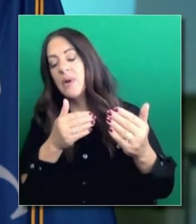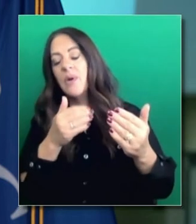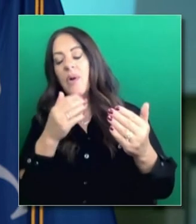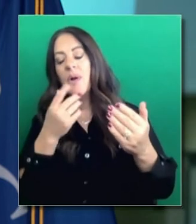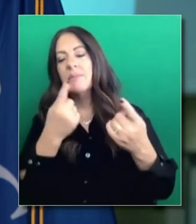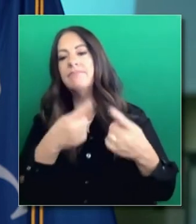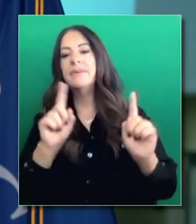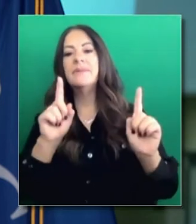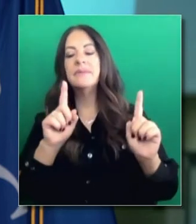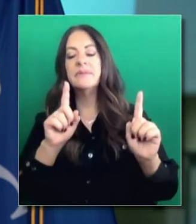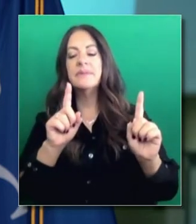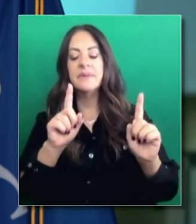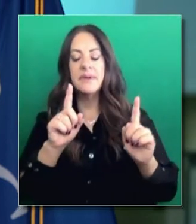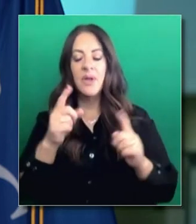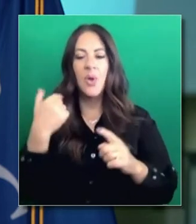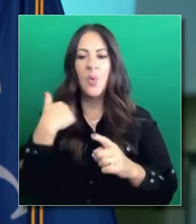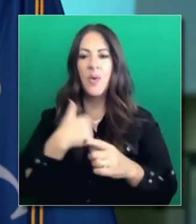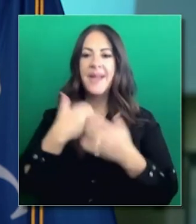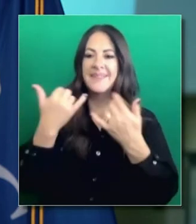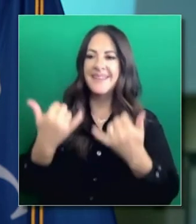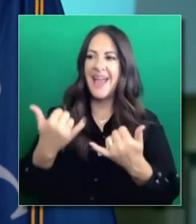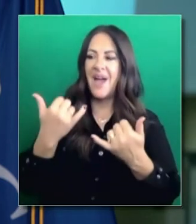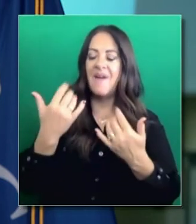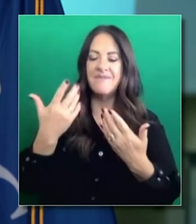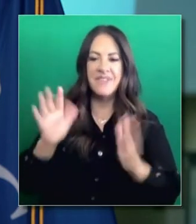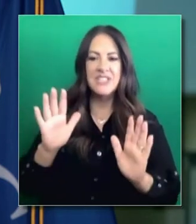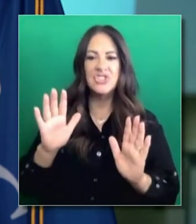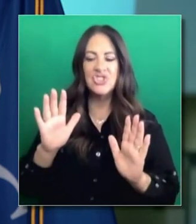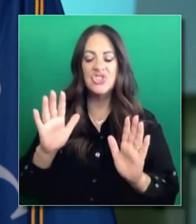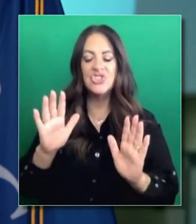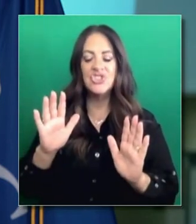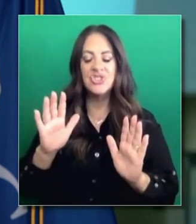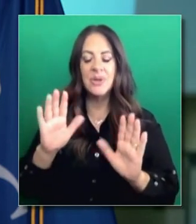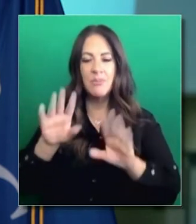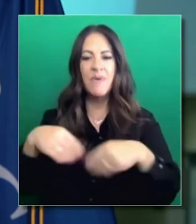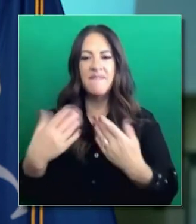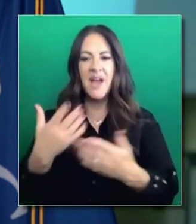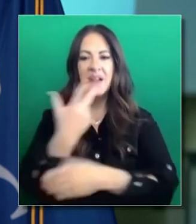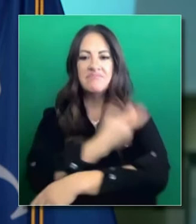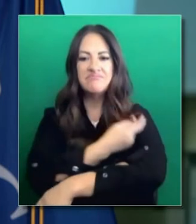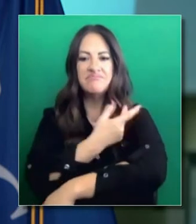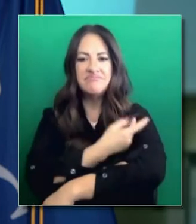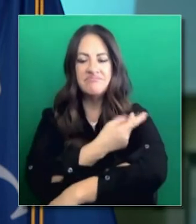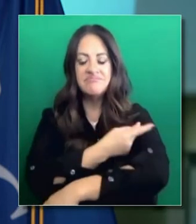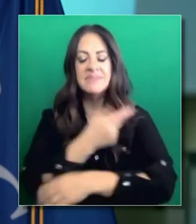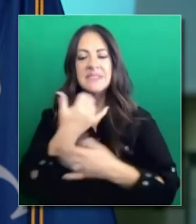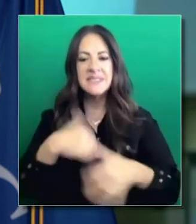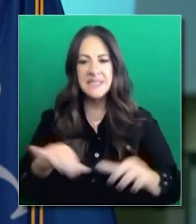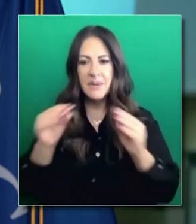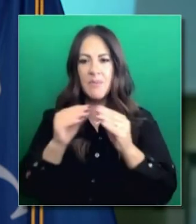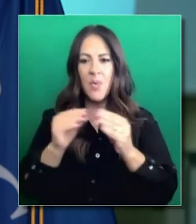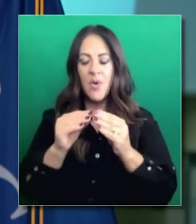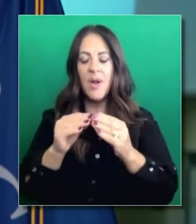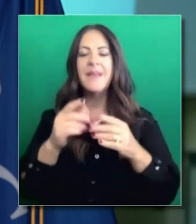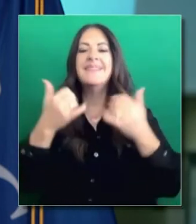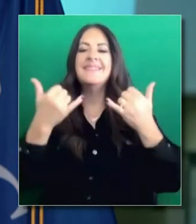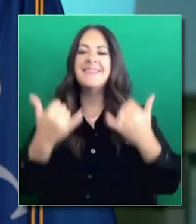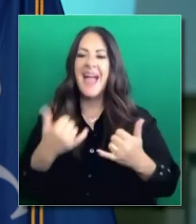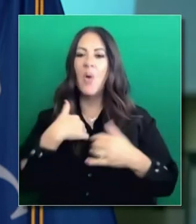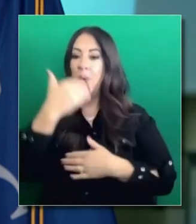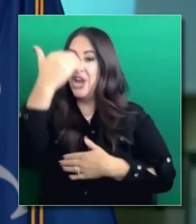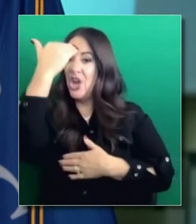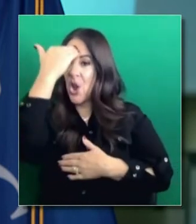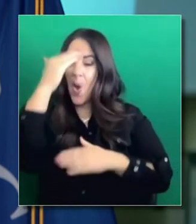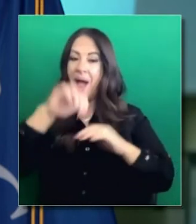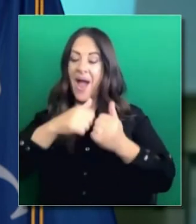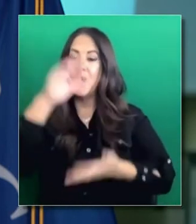es que sí estamos viendo que se administran vacunas. La buena noticia es que sabemos cómo mitigar la propagación de